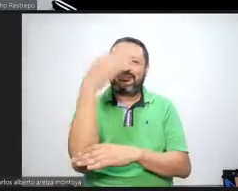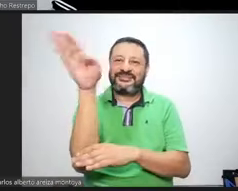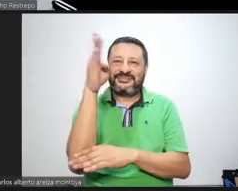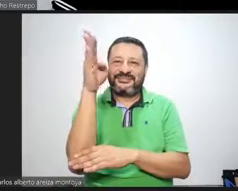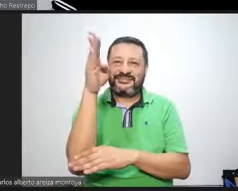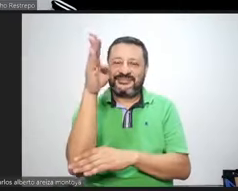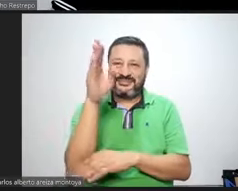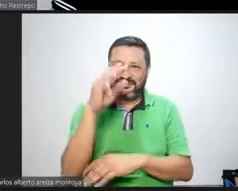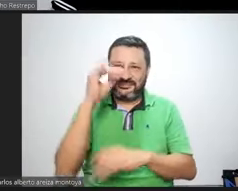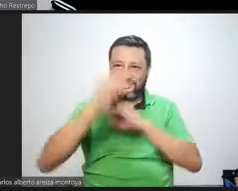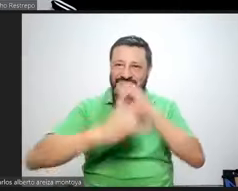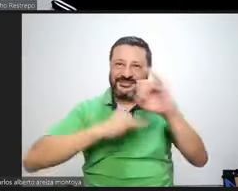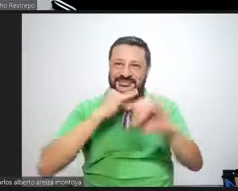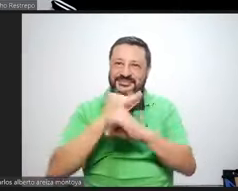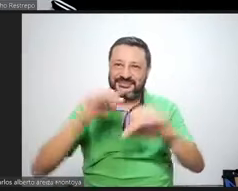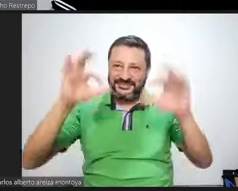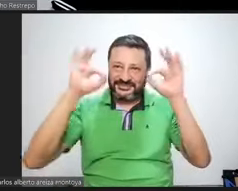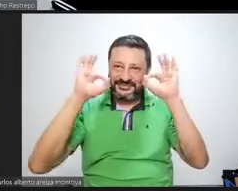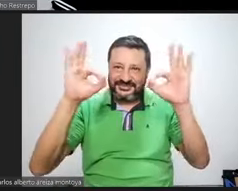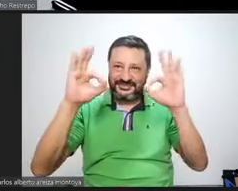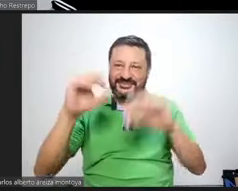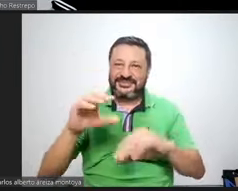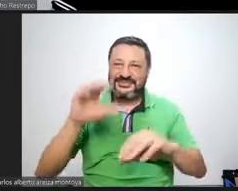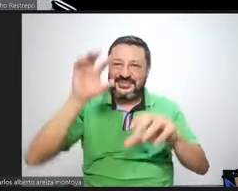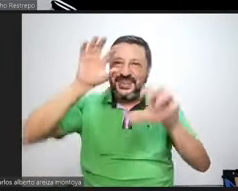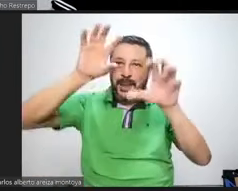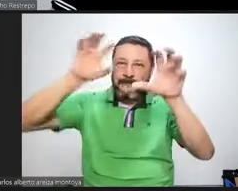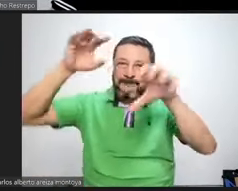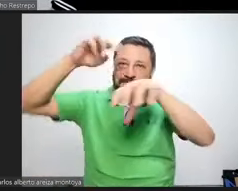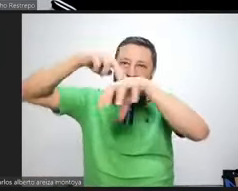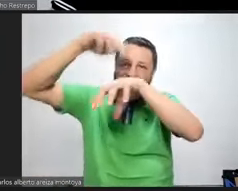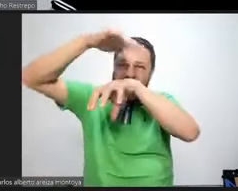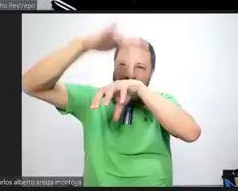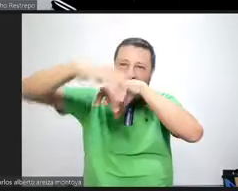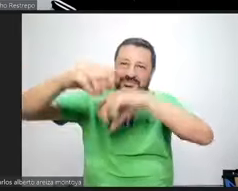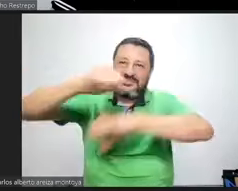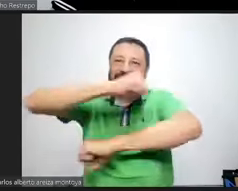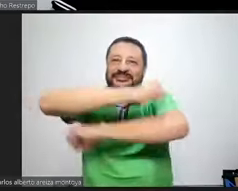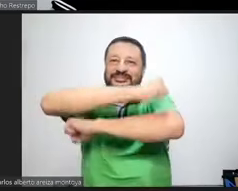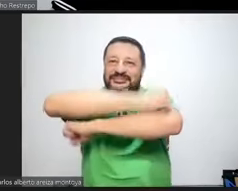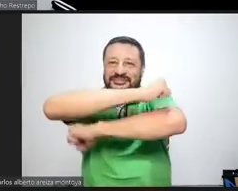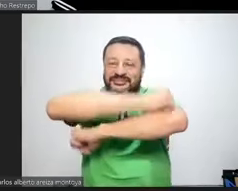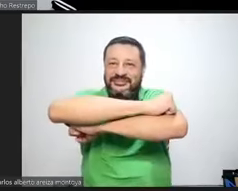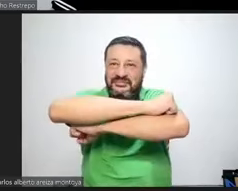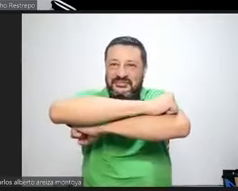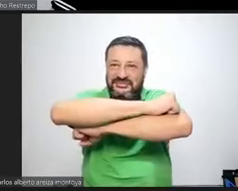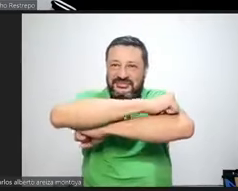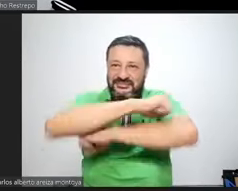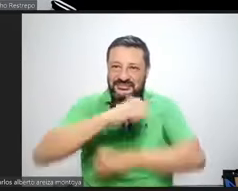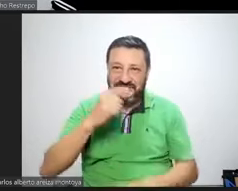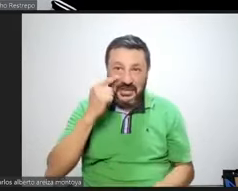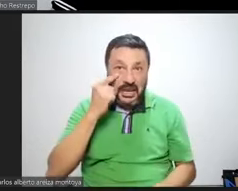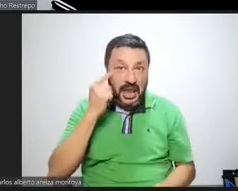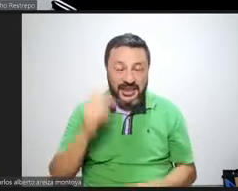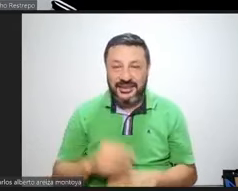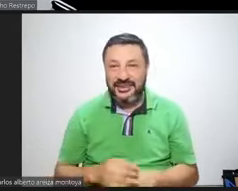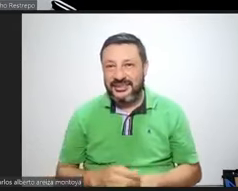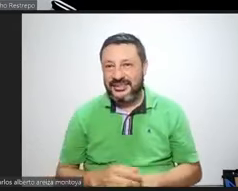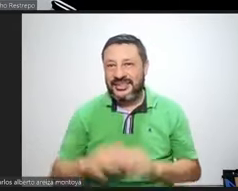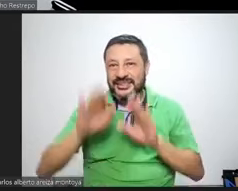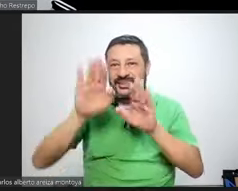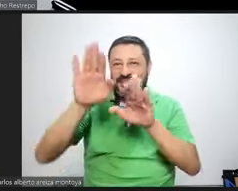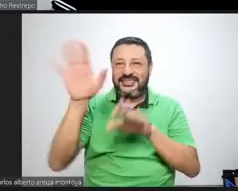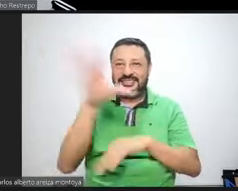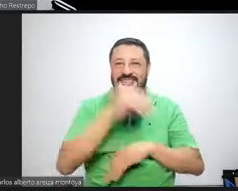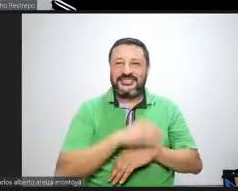los colores que son alrededor del mundo. Entonces, siéntete embajadora de nuestro país y nos representas a todos nosotros y